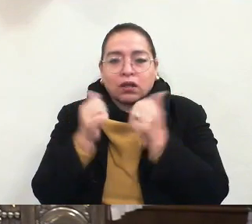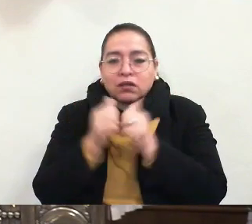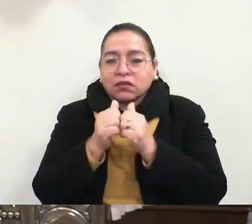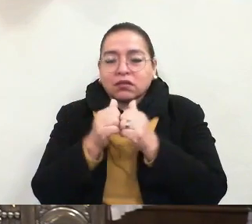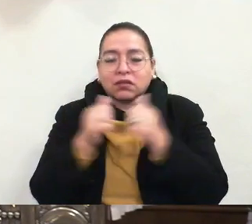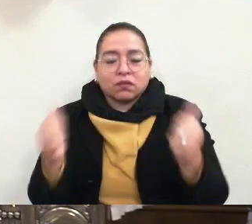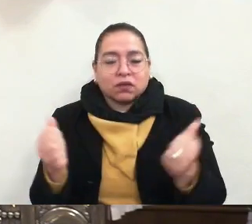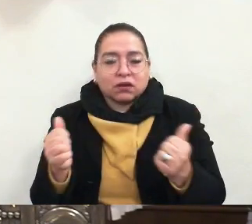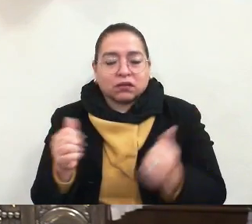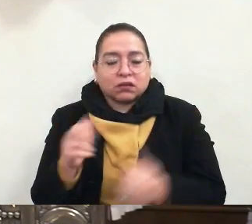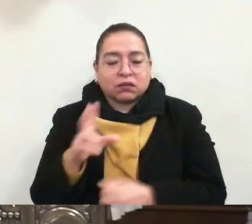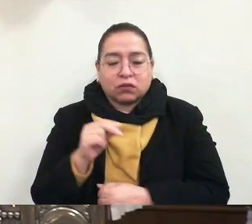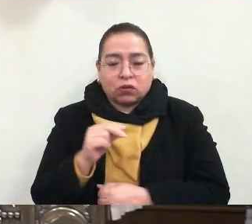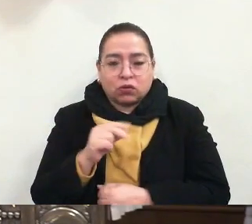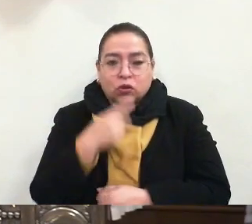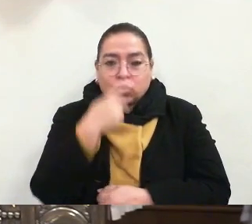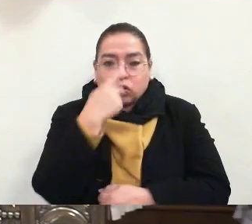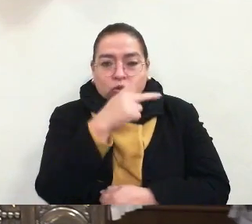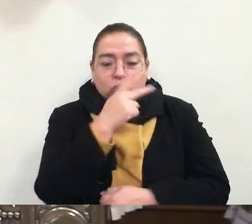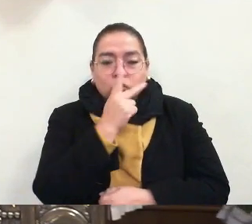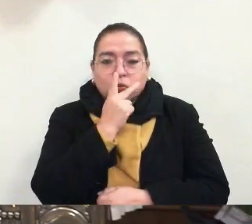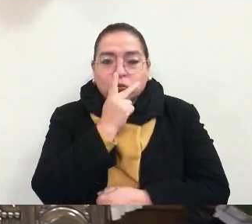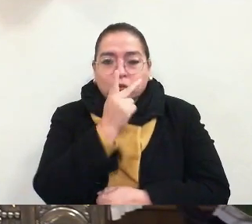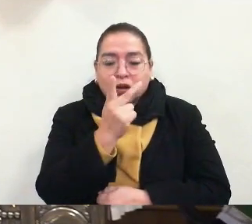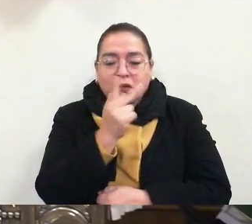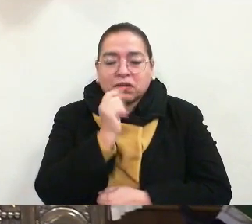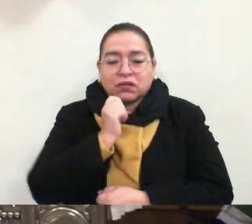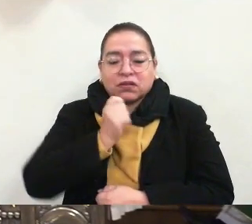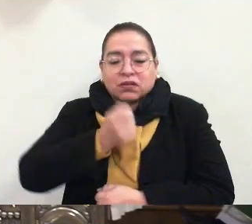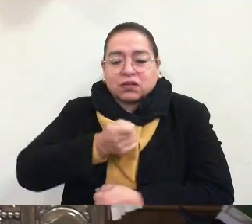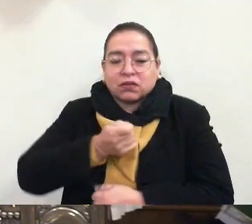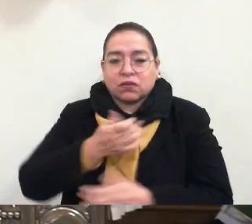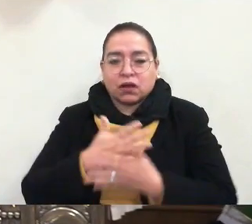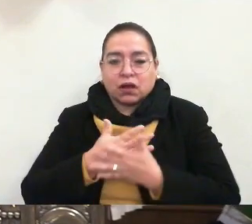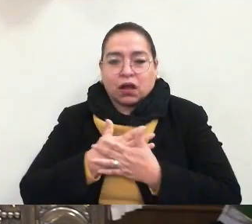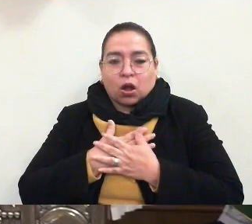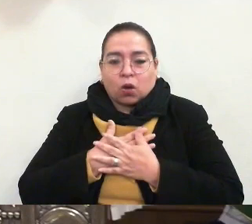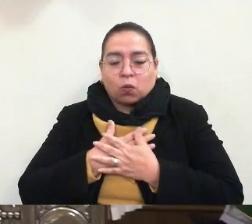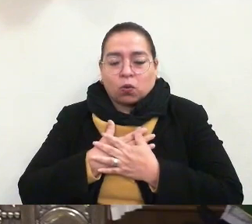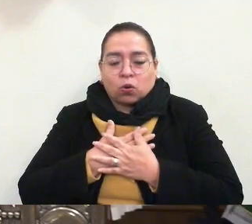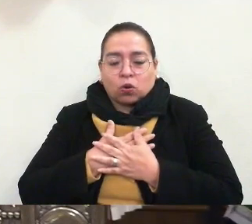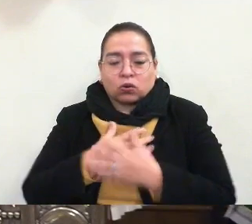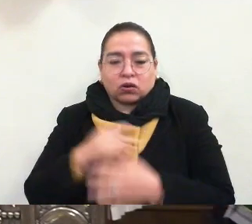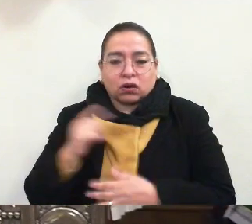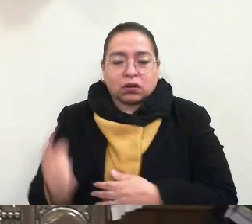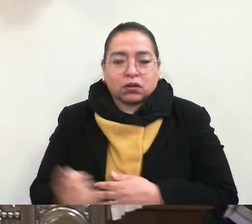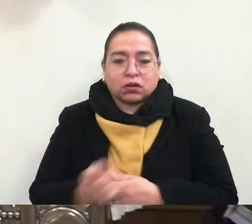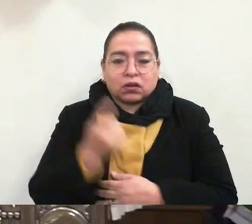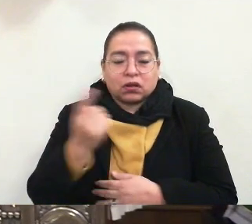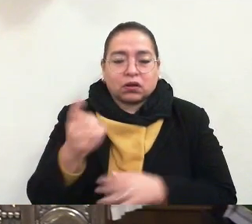Su palabra es un amor universal.